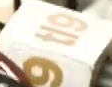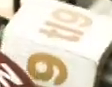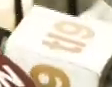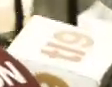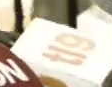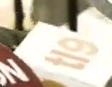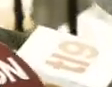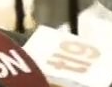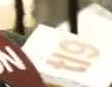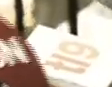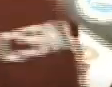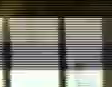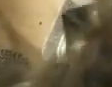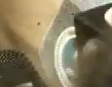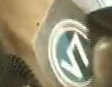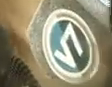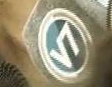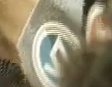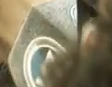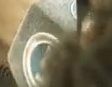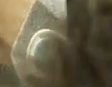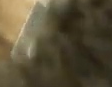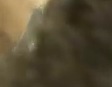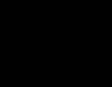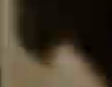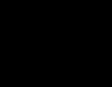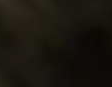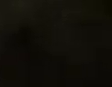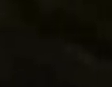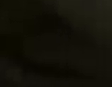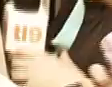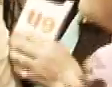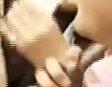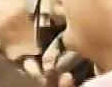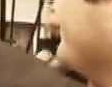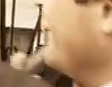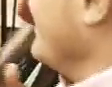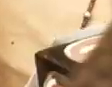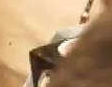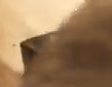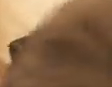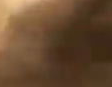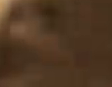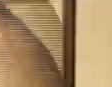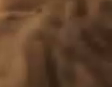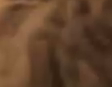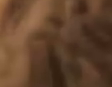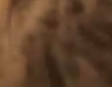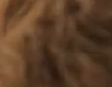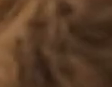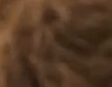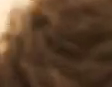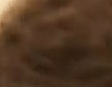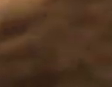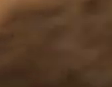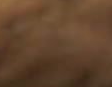comprometió a no eludir ni a acusar la acción de la justicia. Al arrepentirme, no, simplemente saber valorar las personas que estuvieron al lado de uno, y ahí es